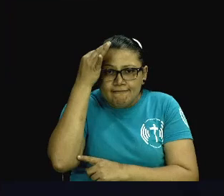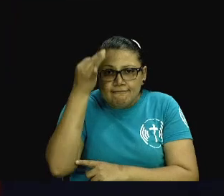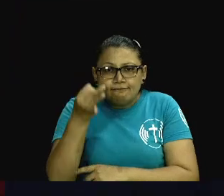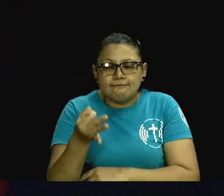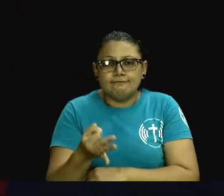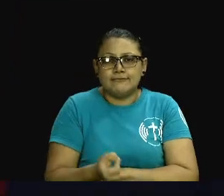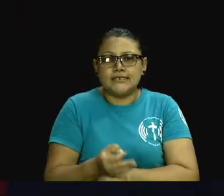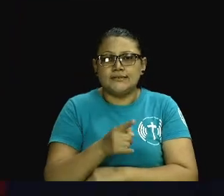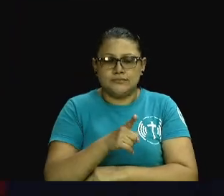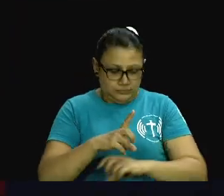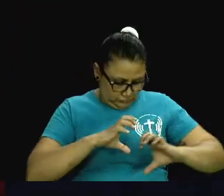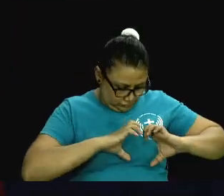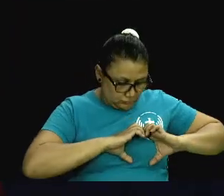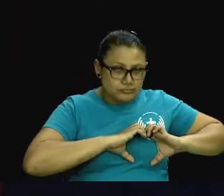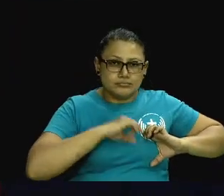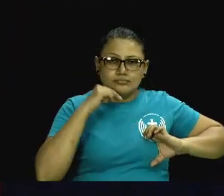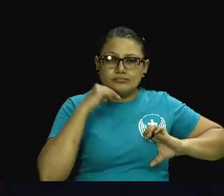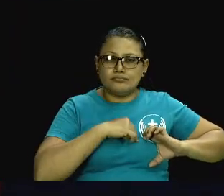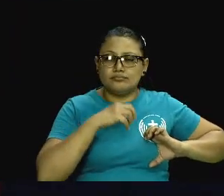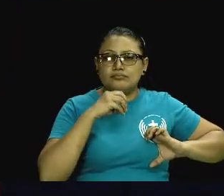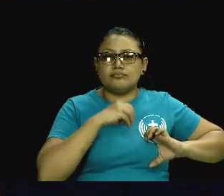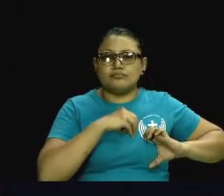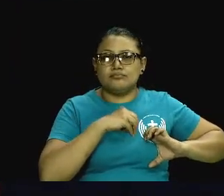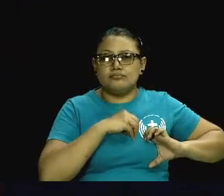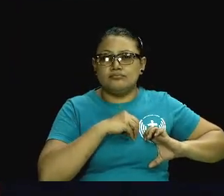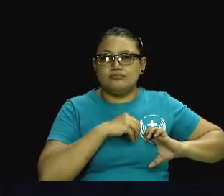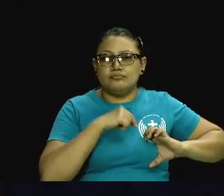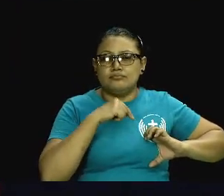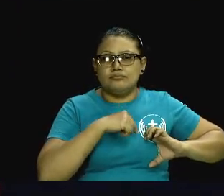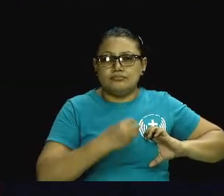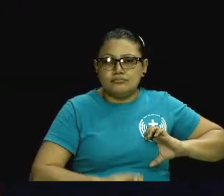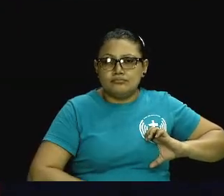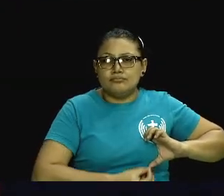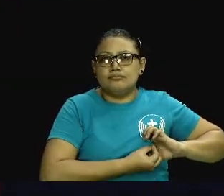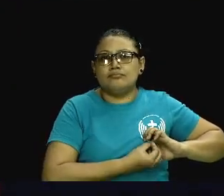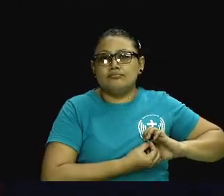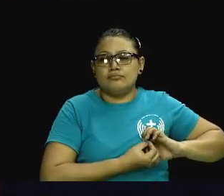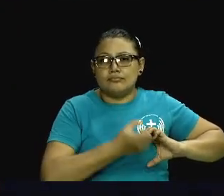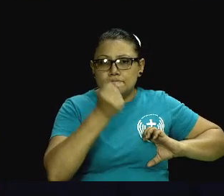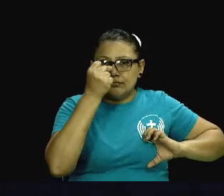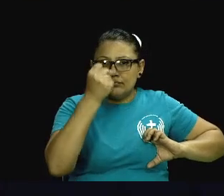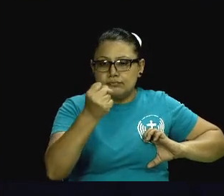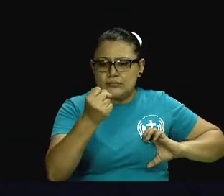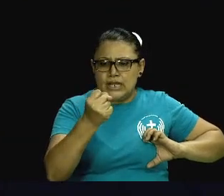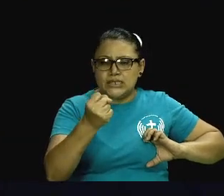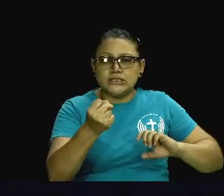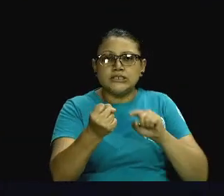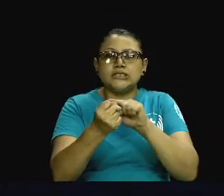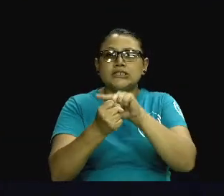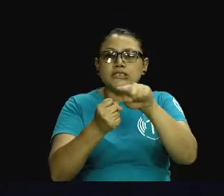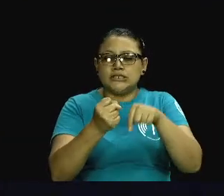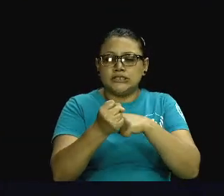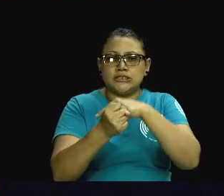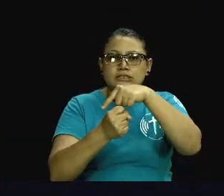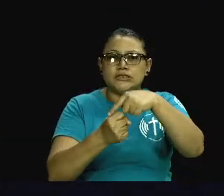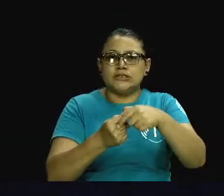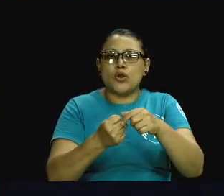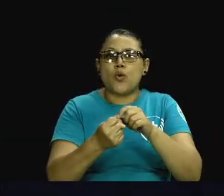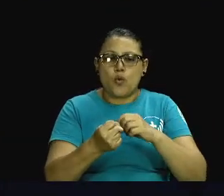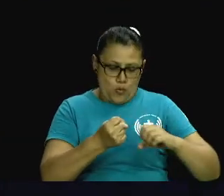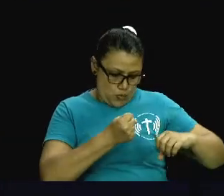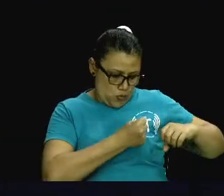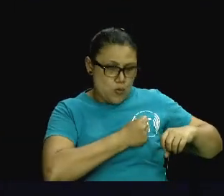mora en tu corazón y no dice la gente pues que al empuñar la mano es como del tamaño de nuestro corazón